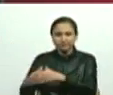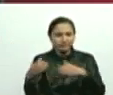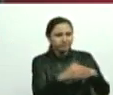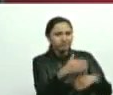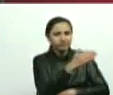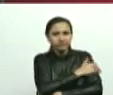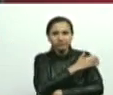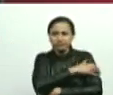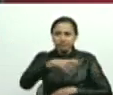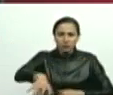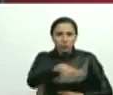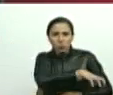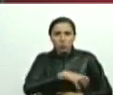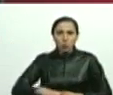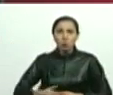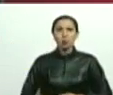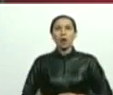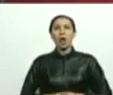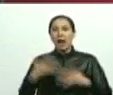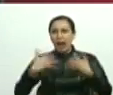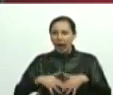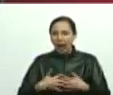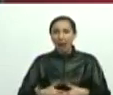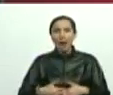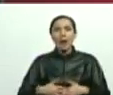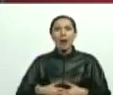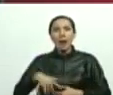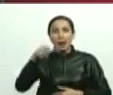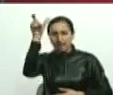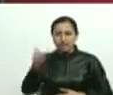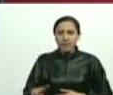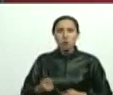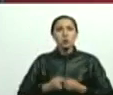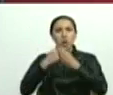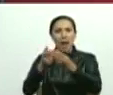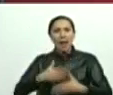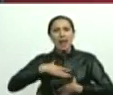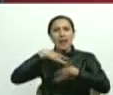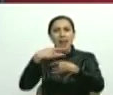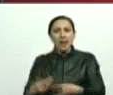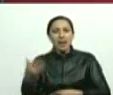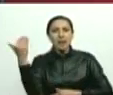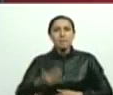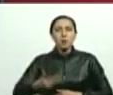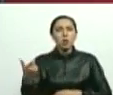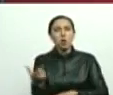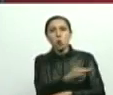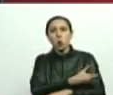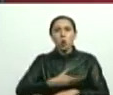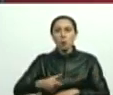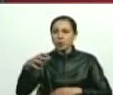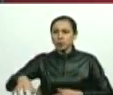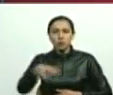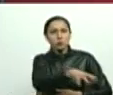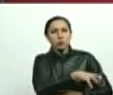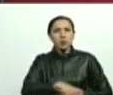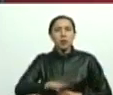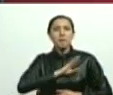estados y le entregan a empresarios los intereses fundamentales del gobierno de sus estados,